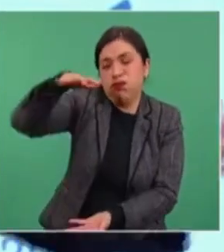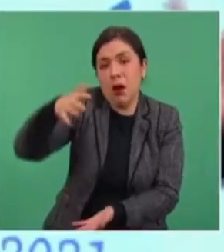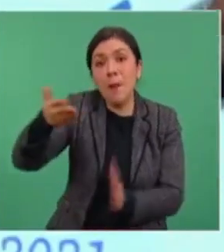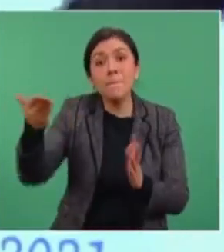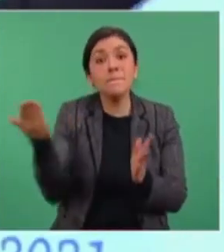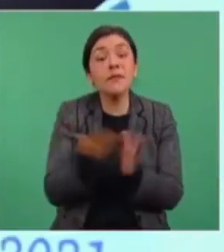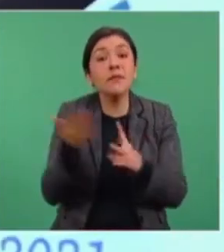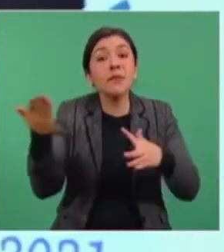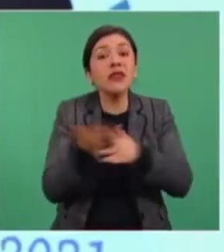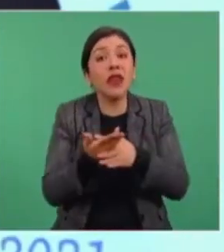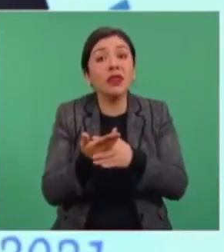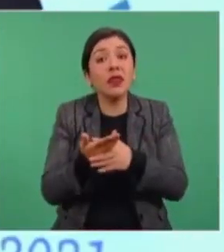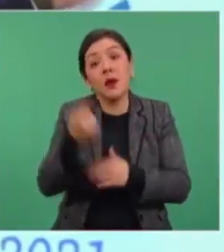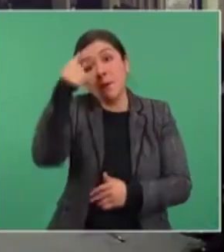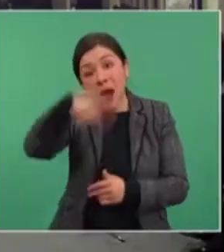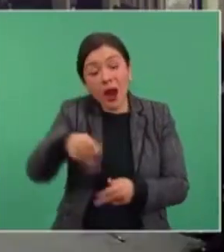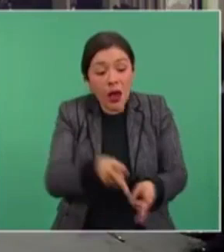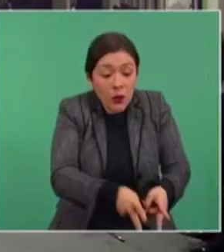al norte.